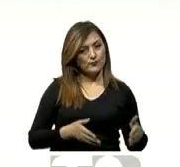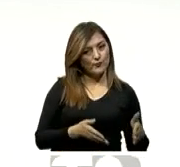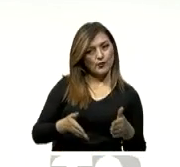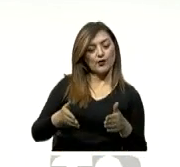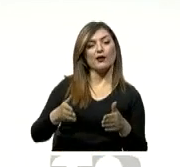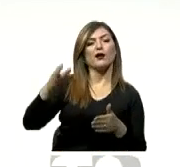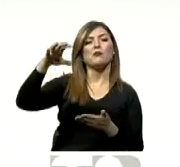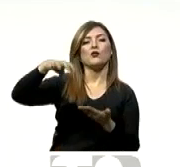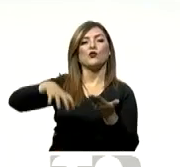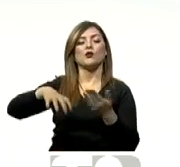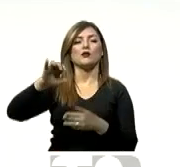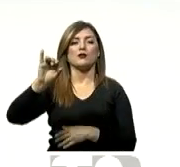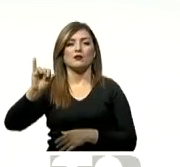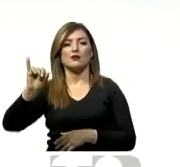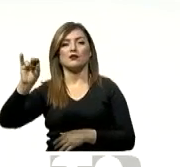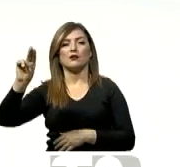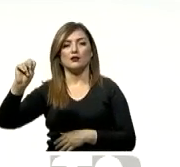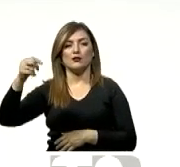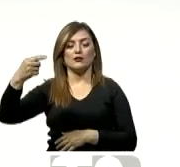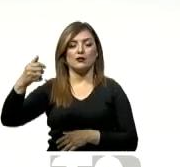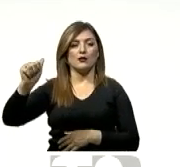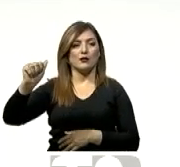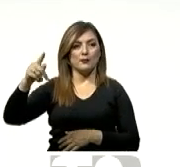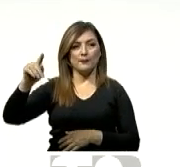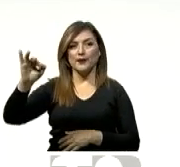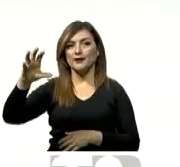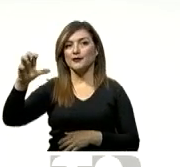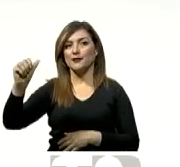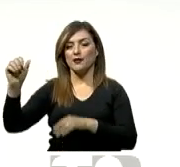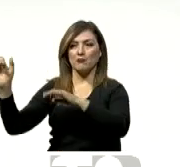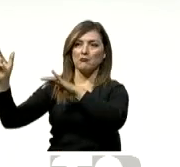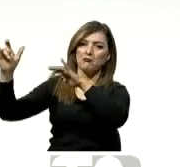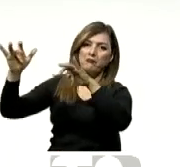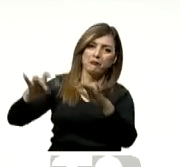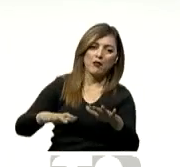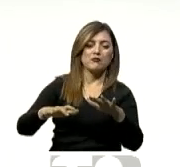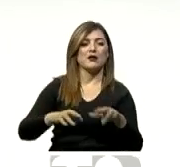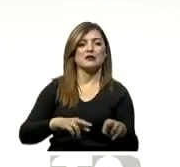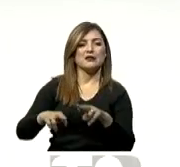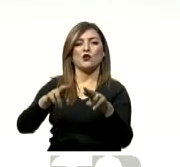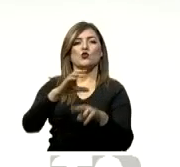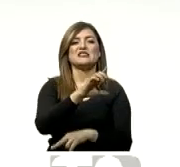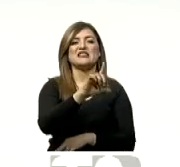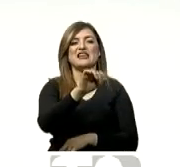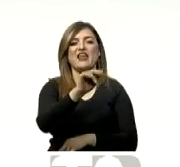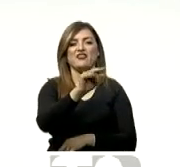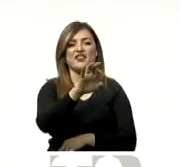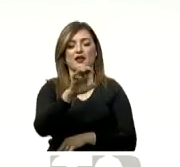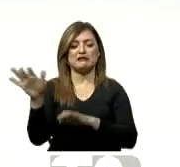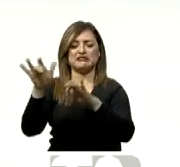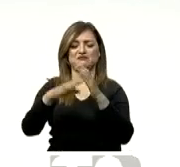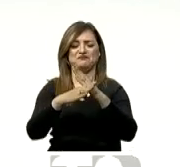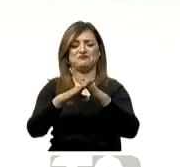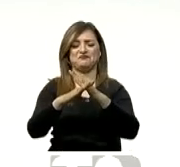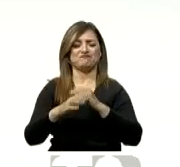parroquia Engapirca por el Cantón Tambo se encuentra colapsada debido a un deslizamiento sobre el río Silante. Es urgente su atención.